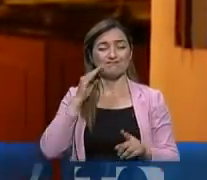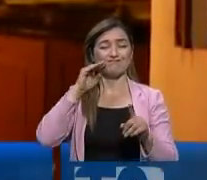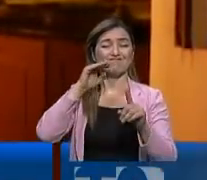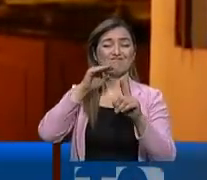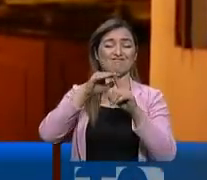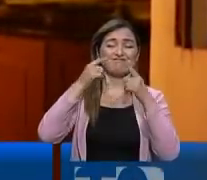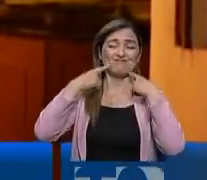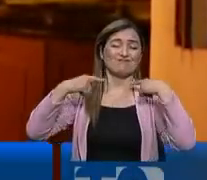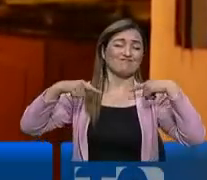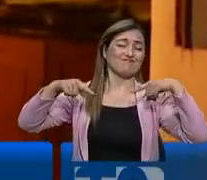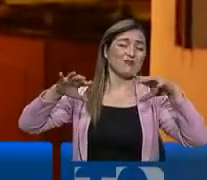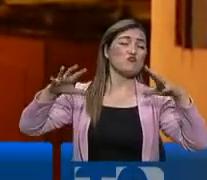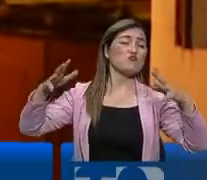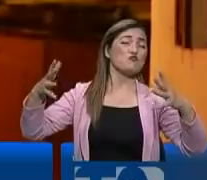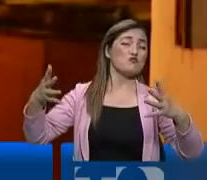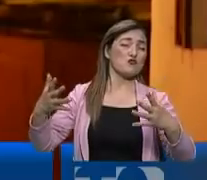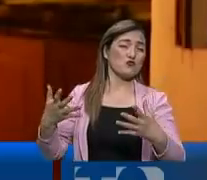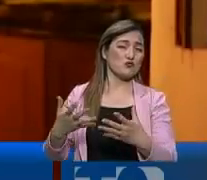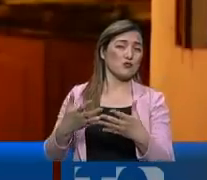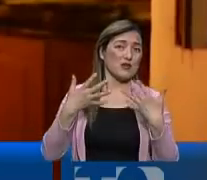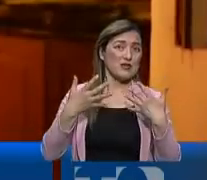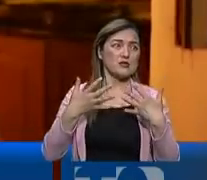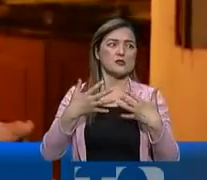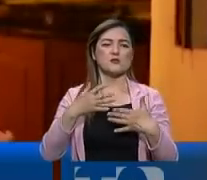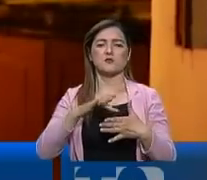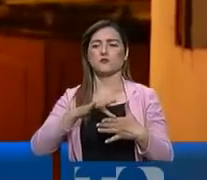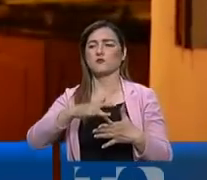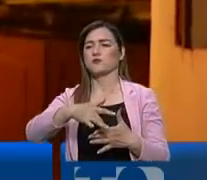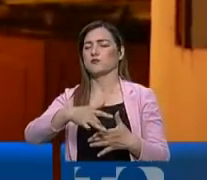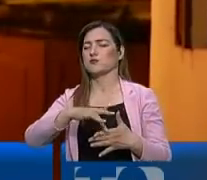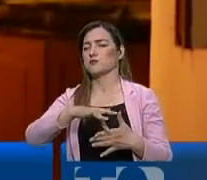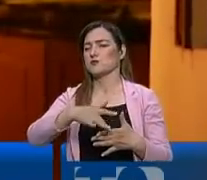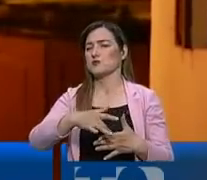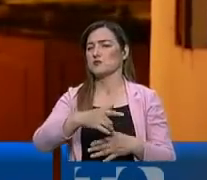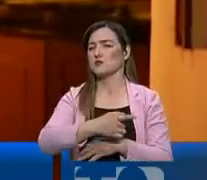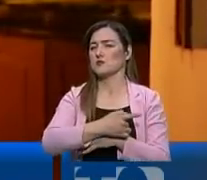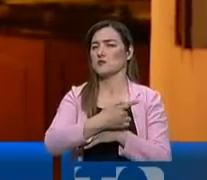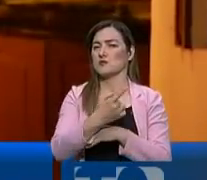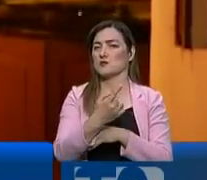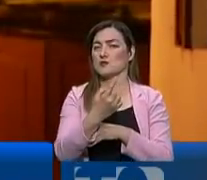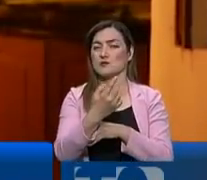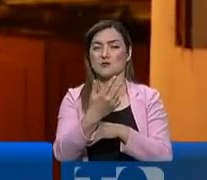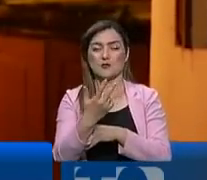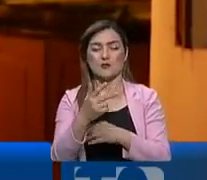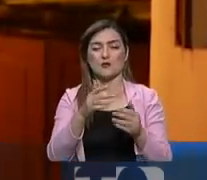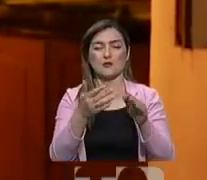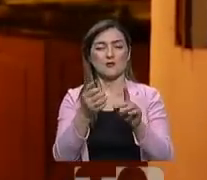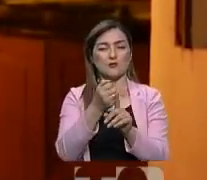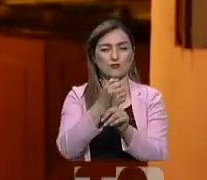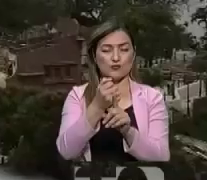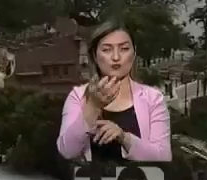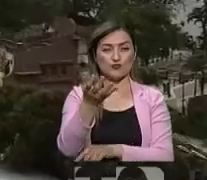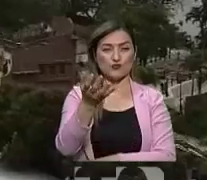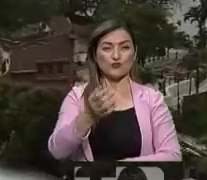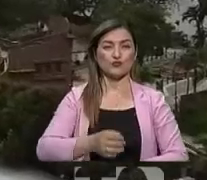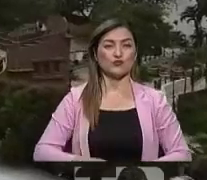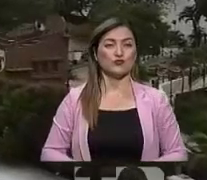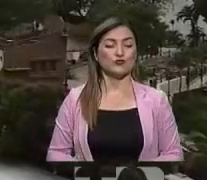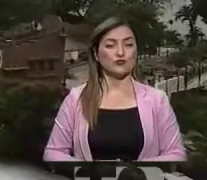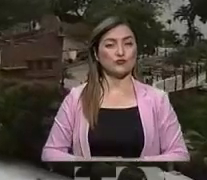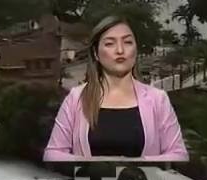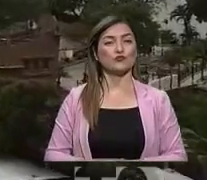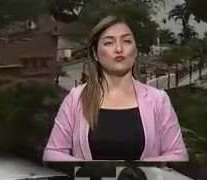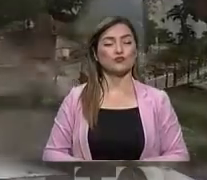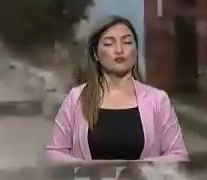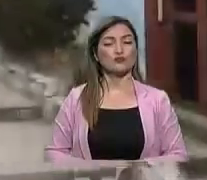recibiendo es que esta es una ciudad peligrosa, donde hay entre 2 y 3 muertes violentas por día. Veamos la siguiente nota. Es mucho